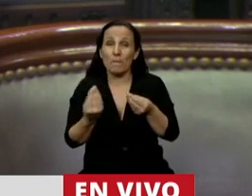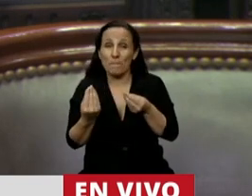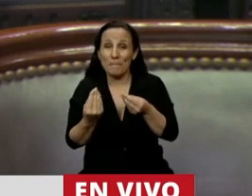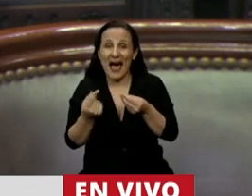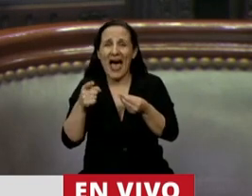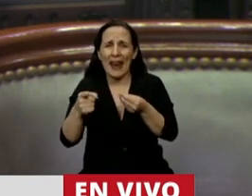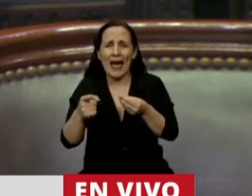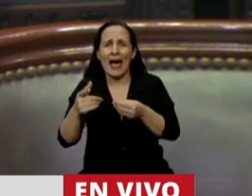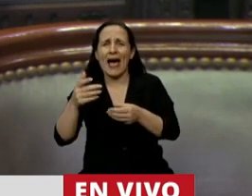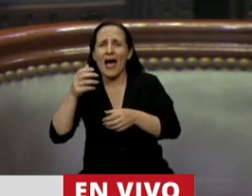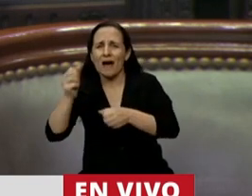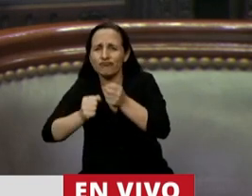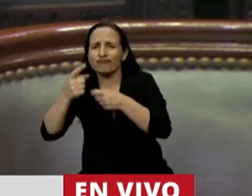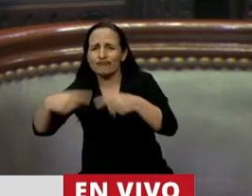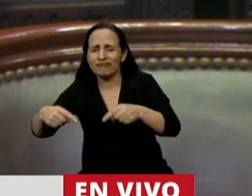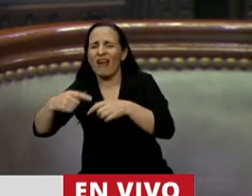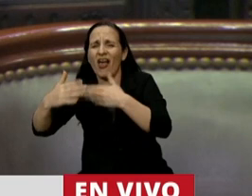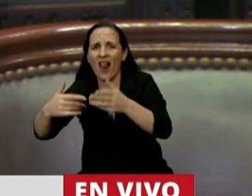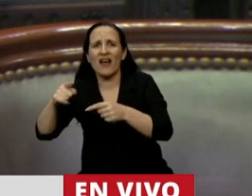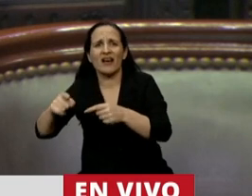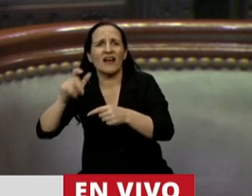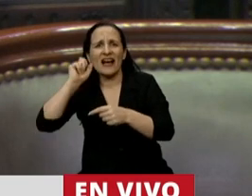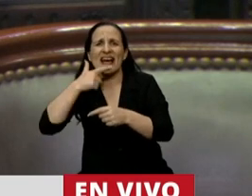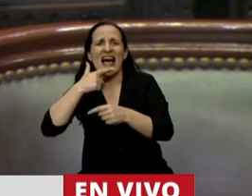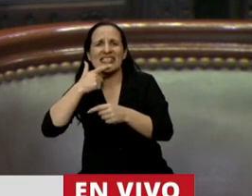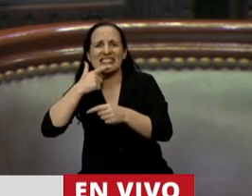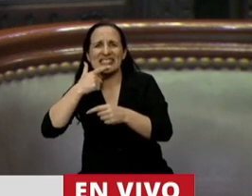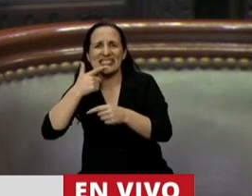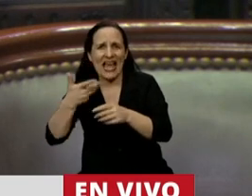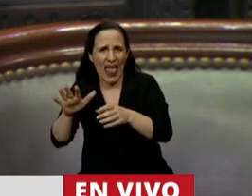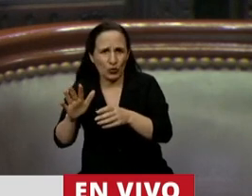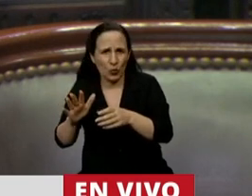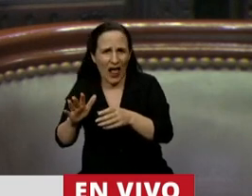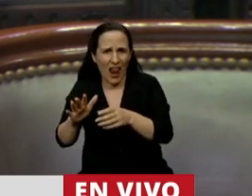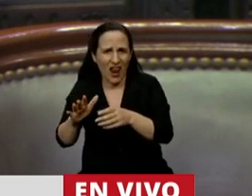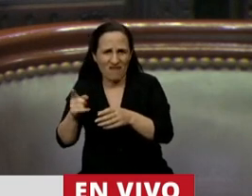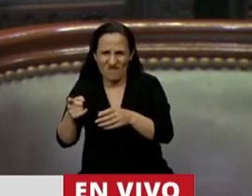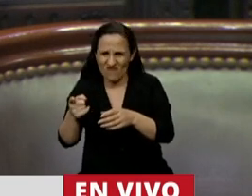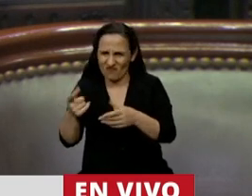exploración, desarrollo y producción de gas natural. No sé qué tiene que ver con la